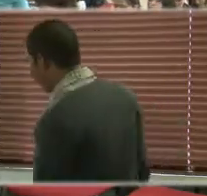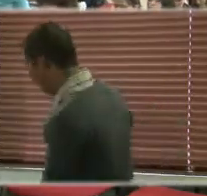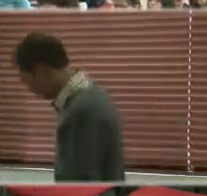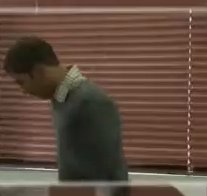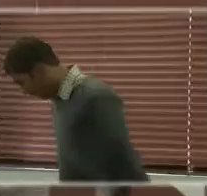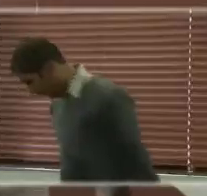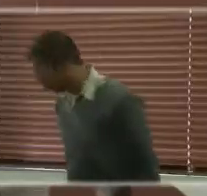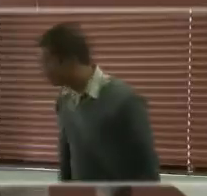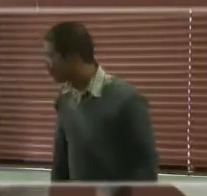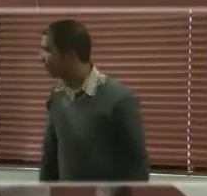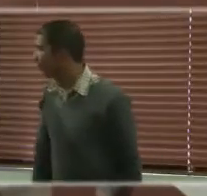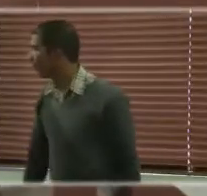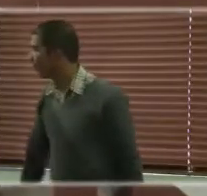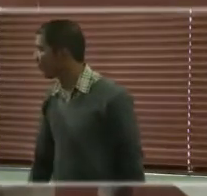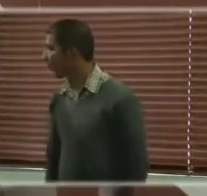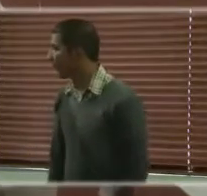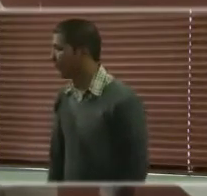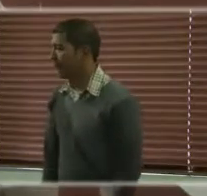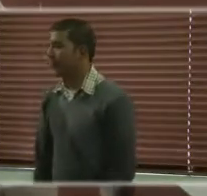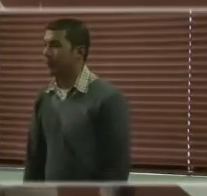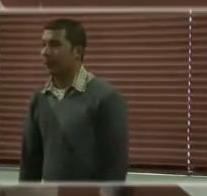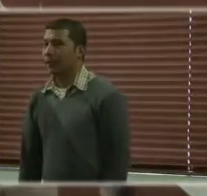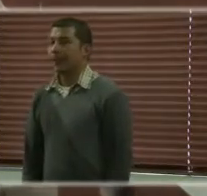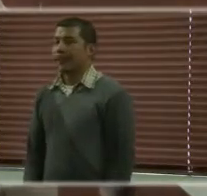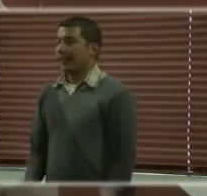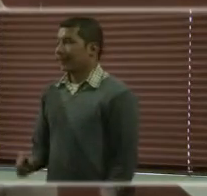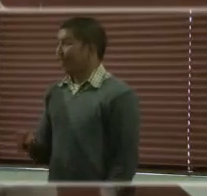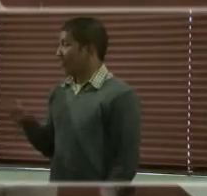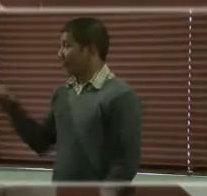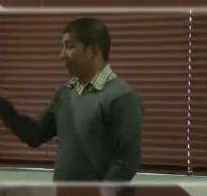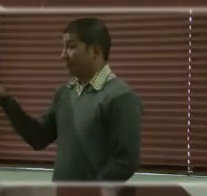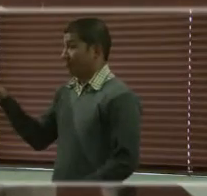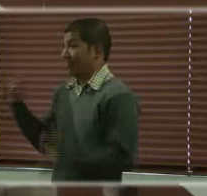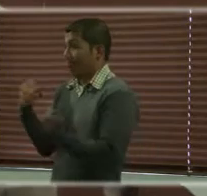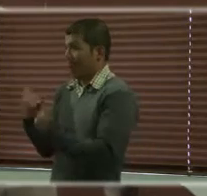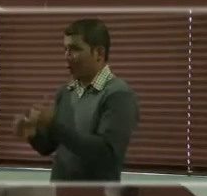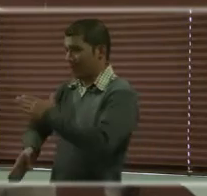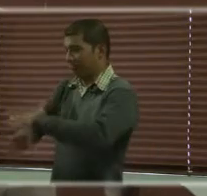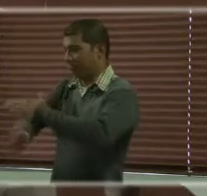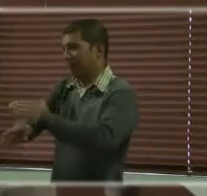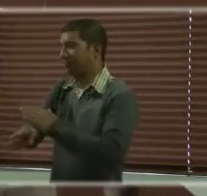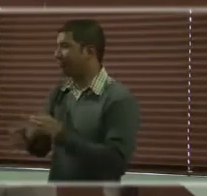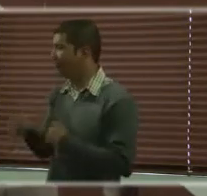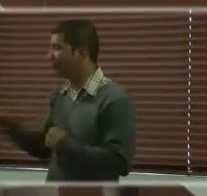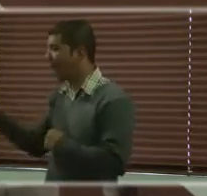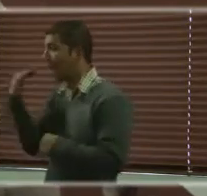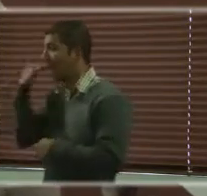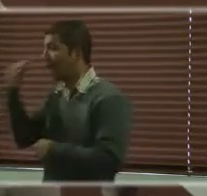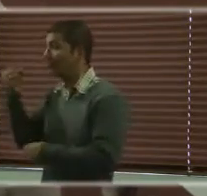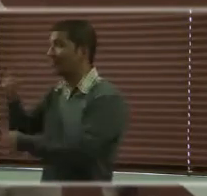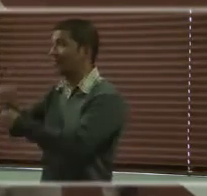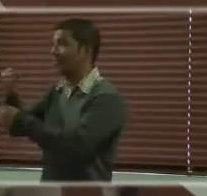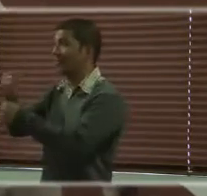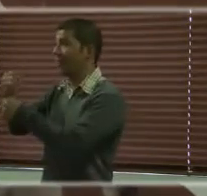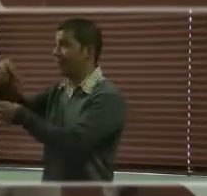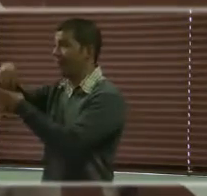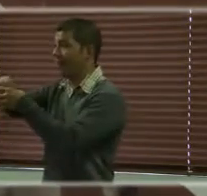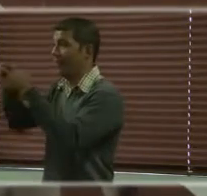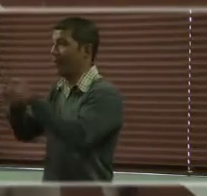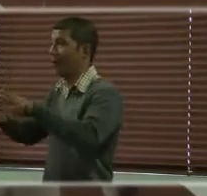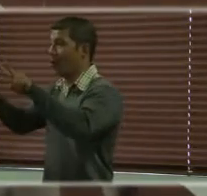vivo y en directo que nos pueda contar sobre el funcionamiento del comité el trabajo que ha hecho